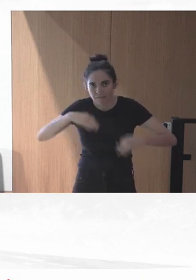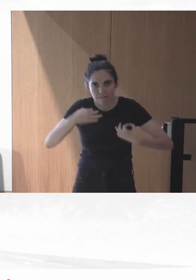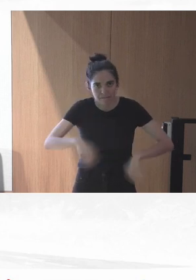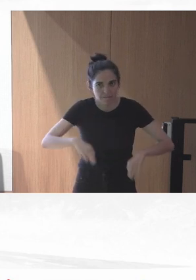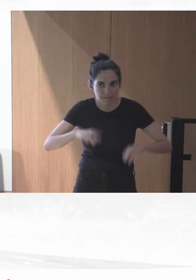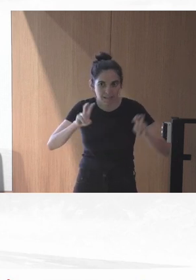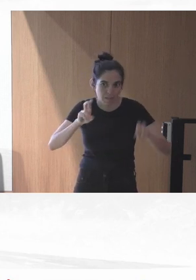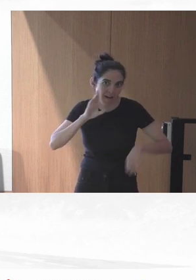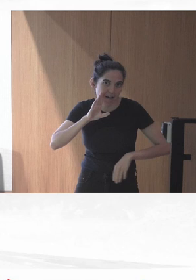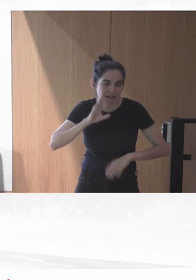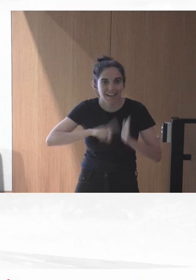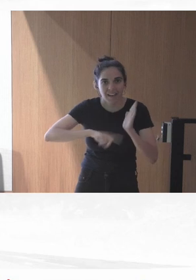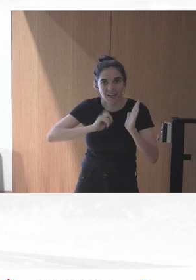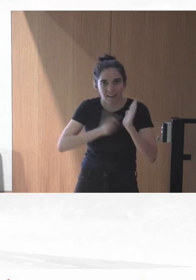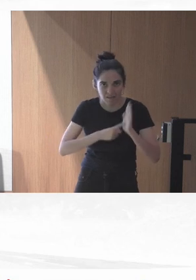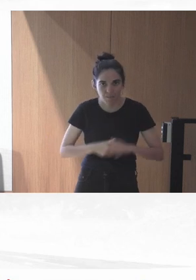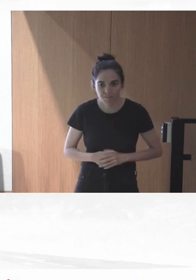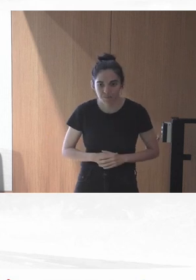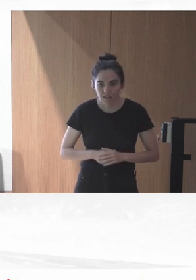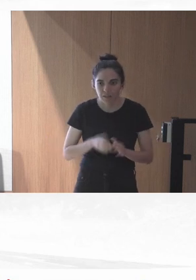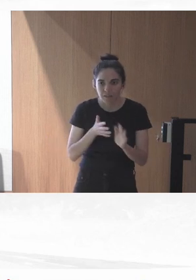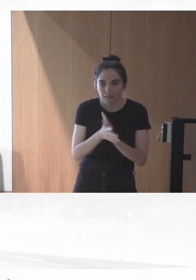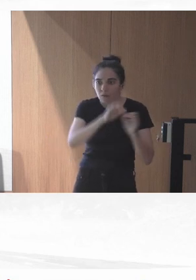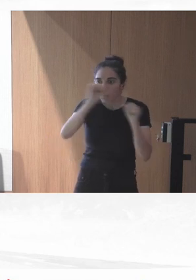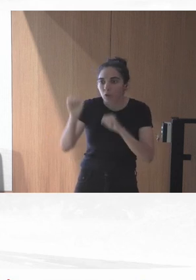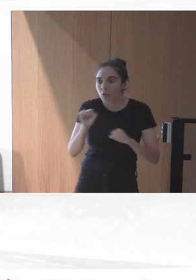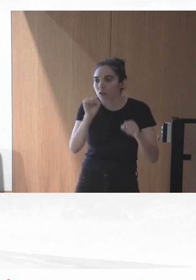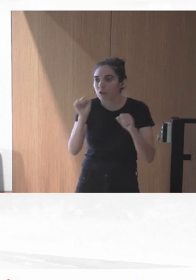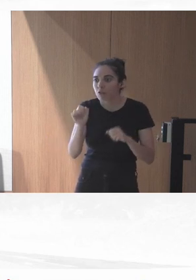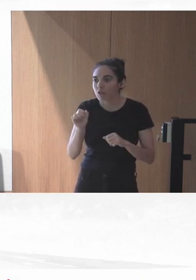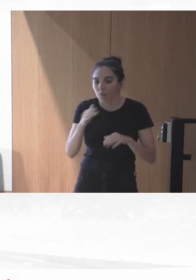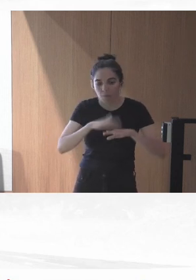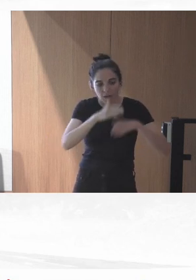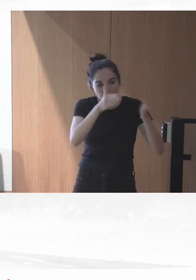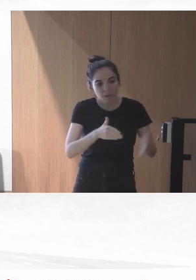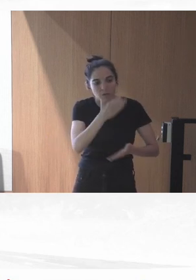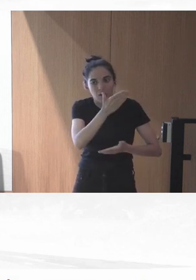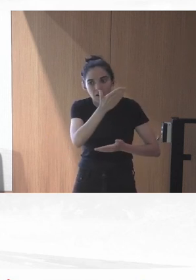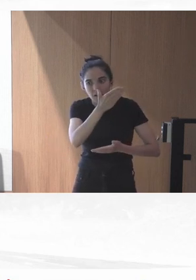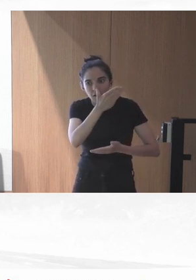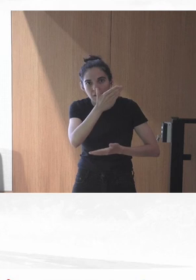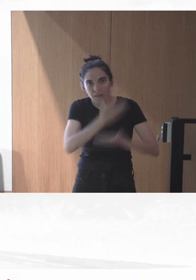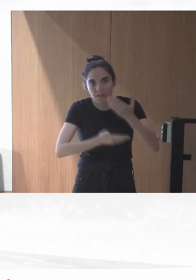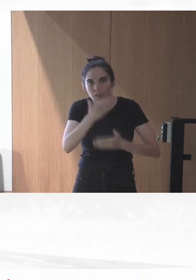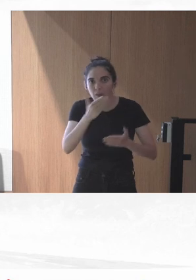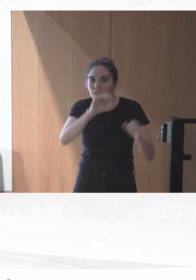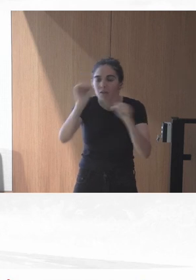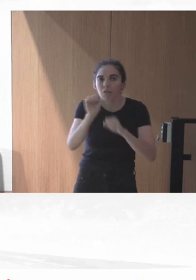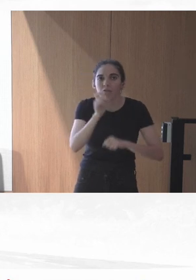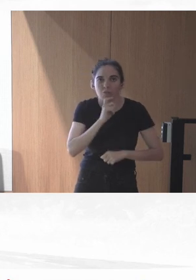traer esto. Entonces, ¿cuál es la protección que se le ofrece a estas